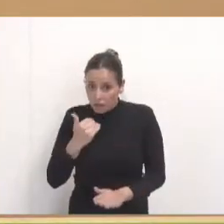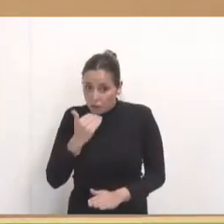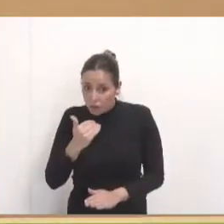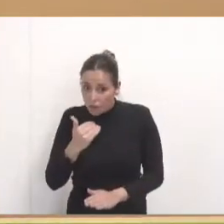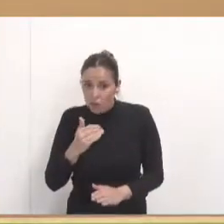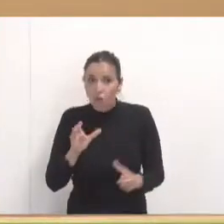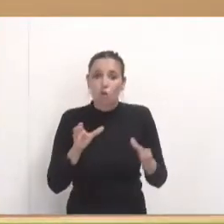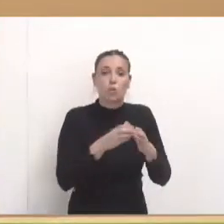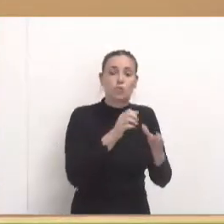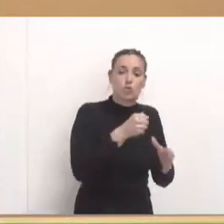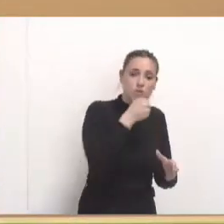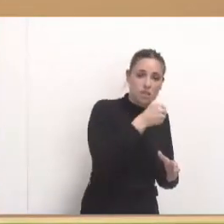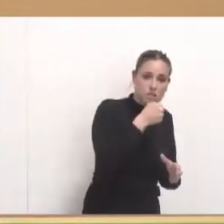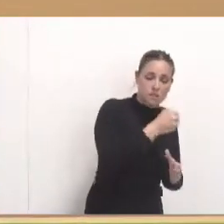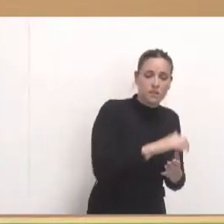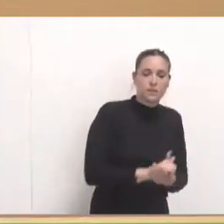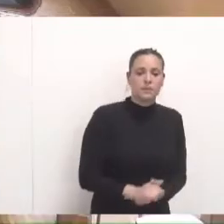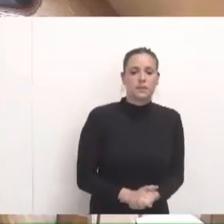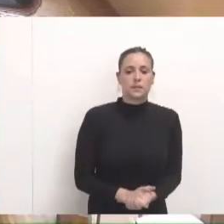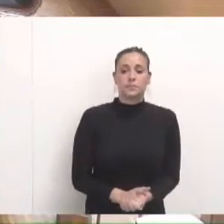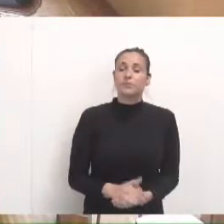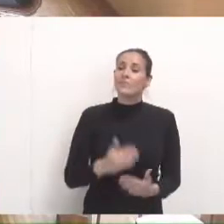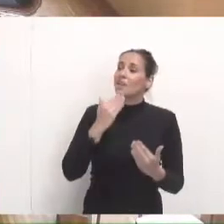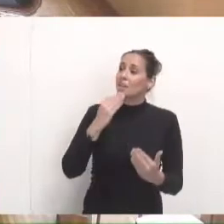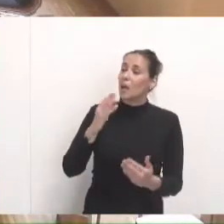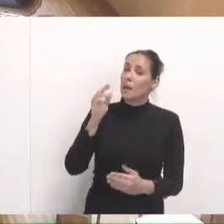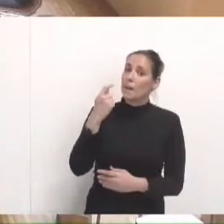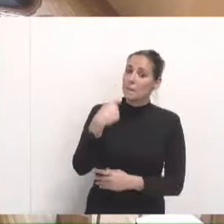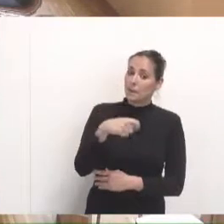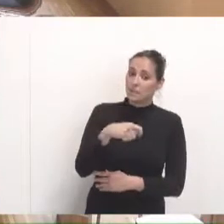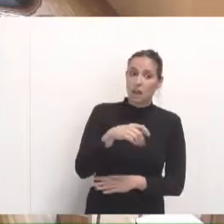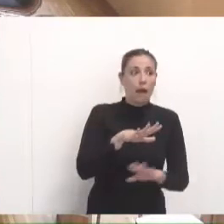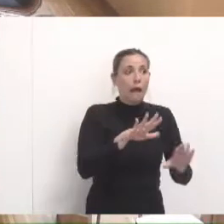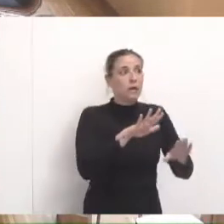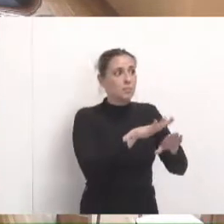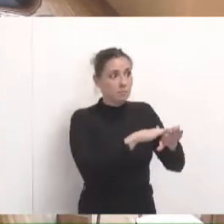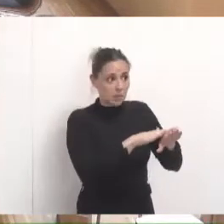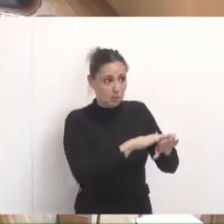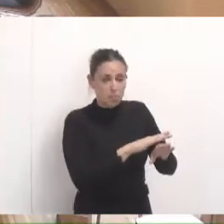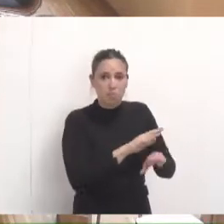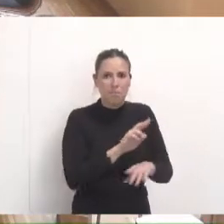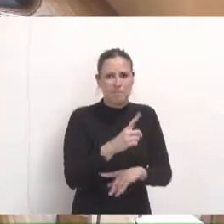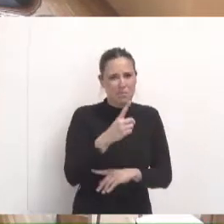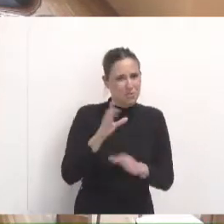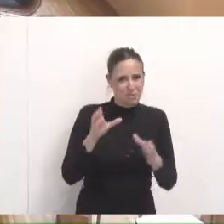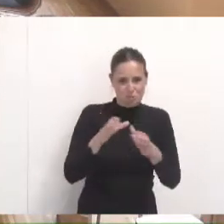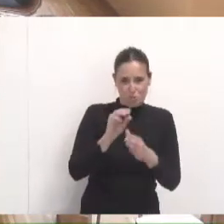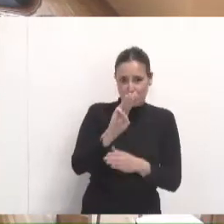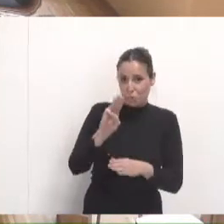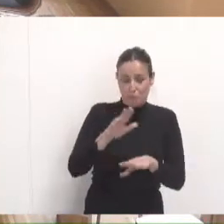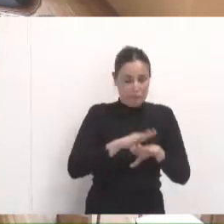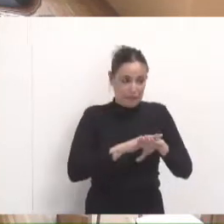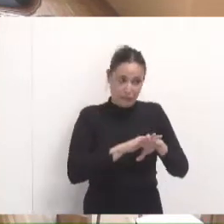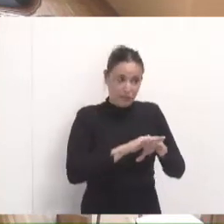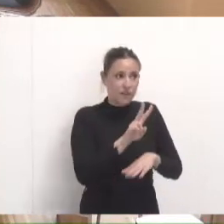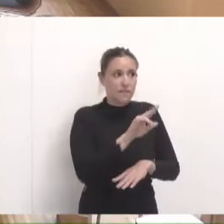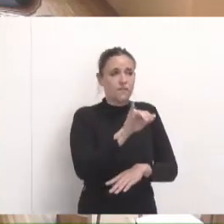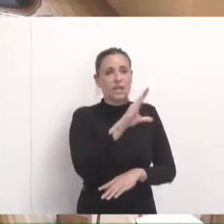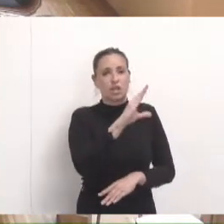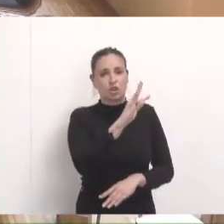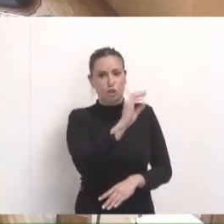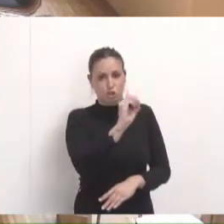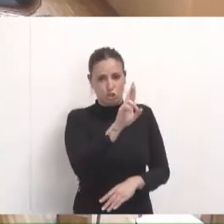Por el Grupo Socialista. Gracias, presidente. Simplemente. Perdón, primero el Grupo Popular, disculpe. Víctor.